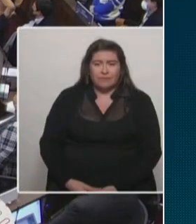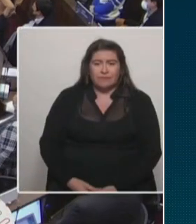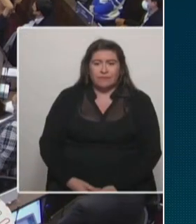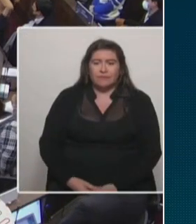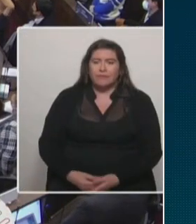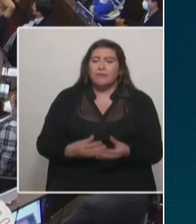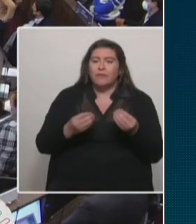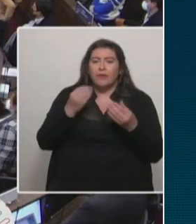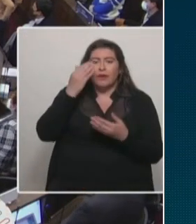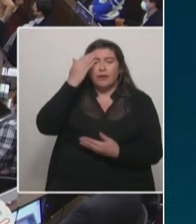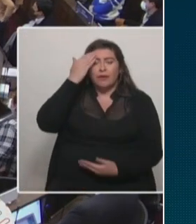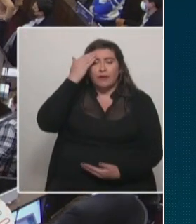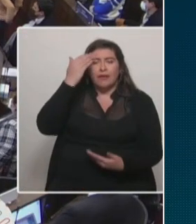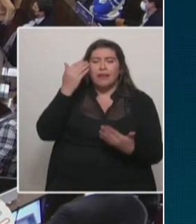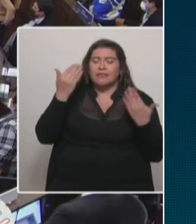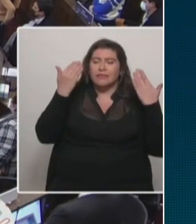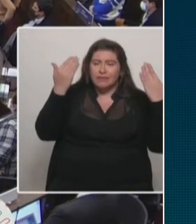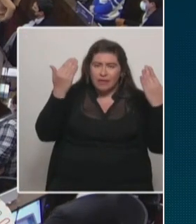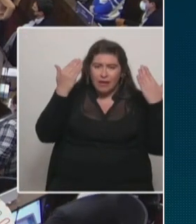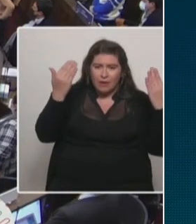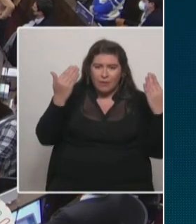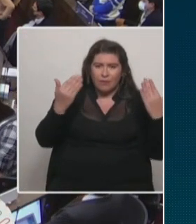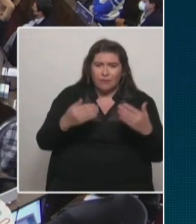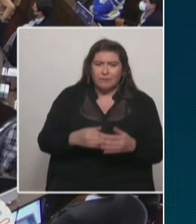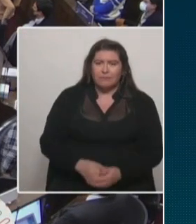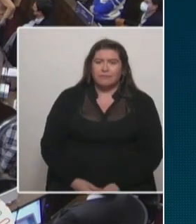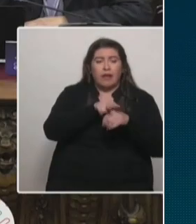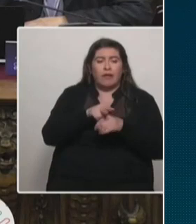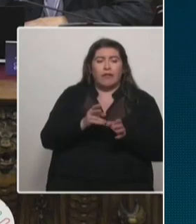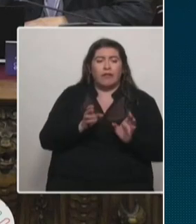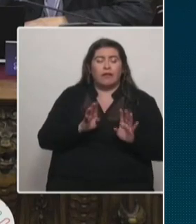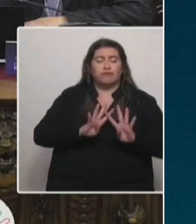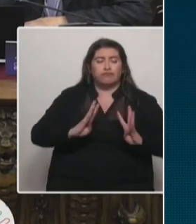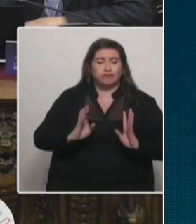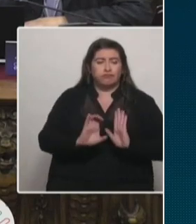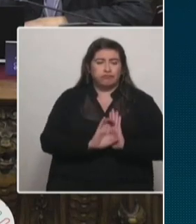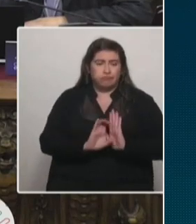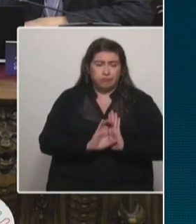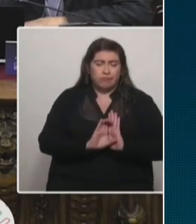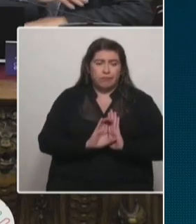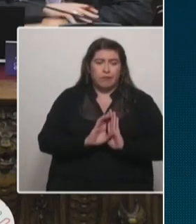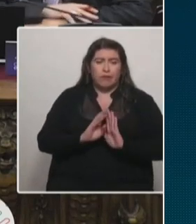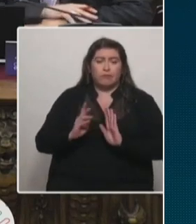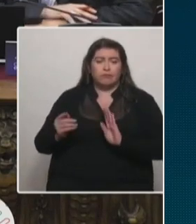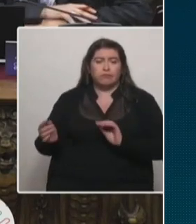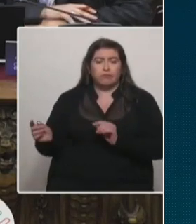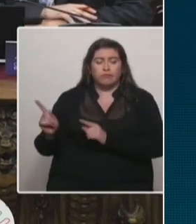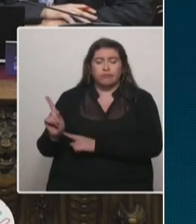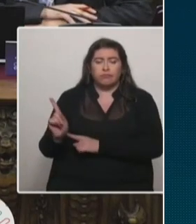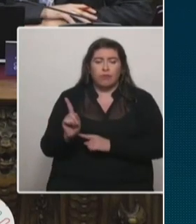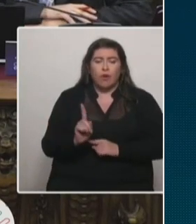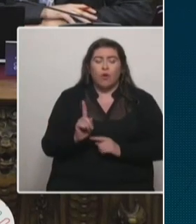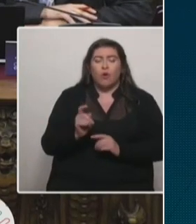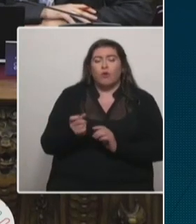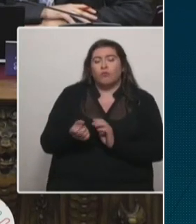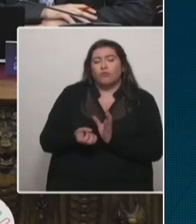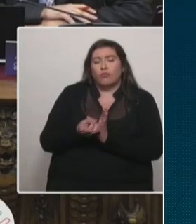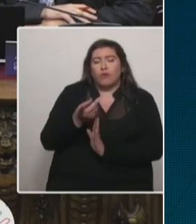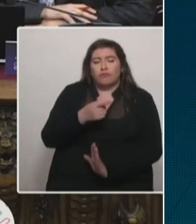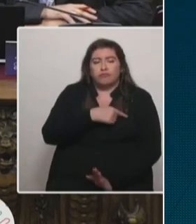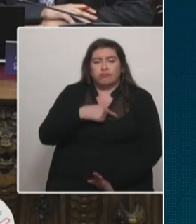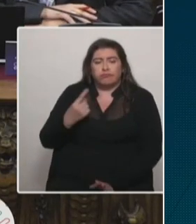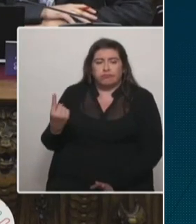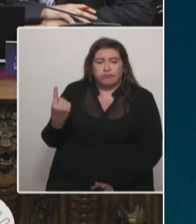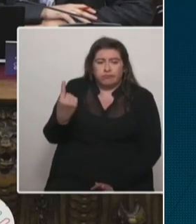yo con mauricio también he tenido espacio de diálogo de coordinar sobre todo la última parte de lo que